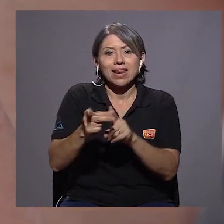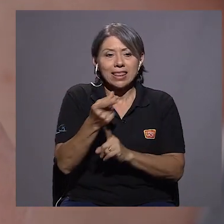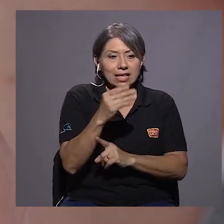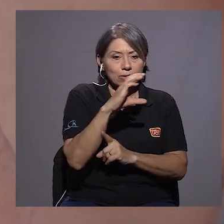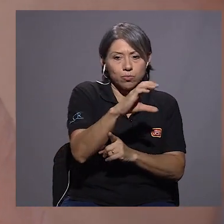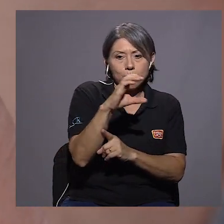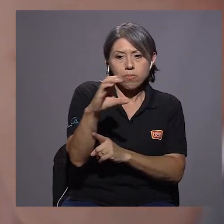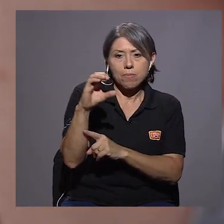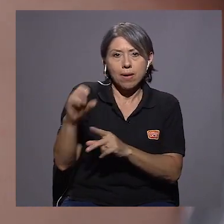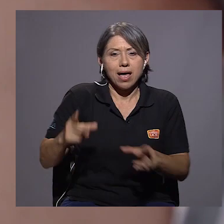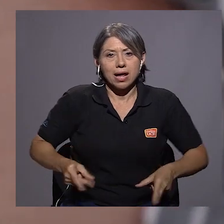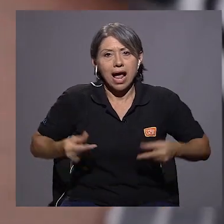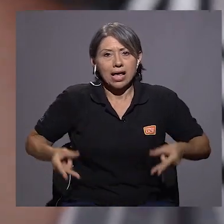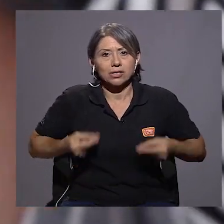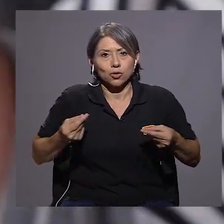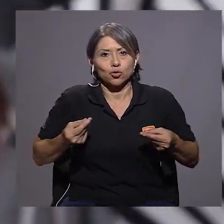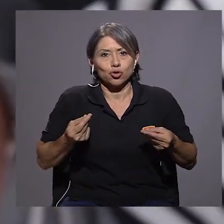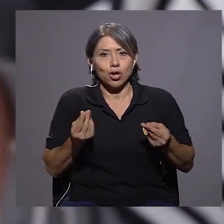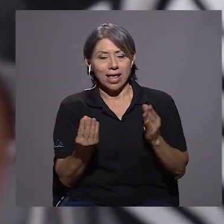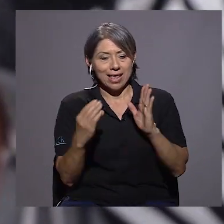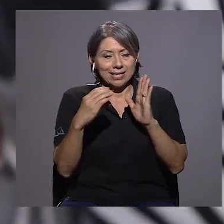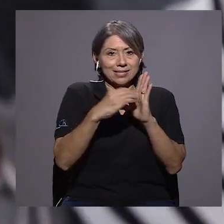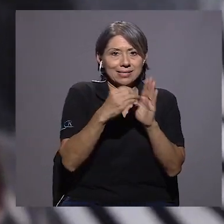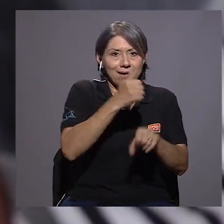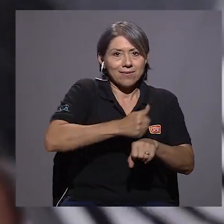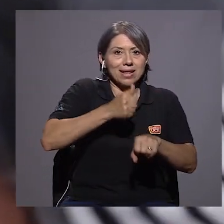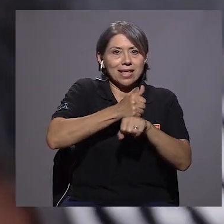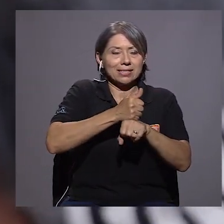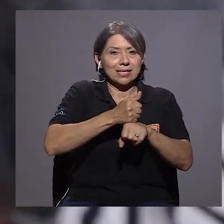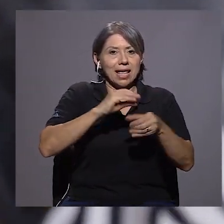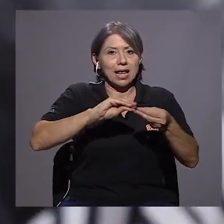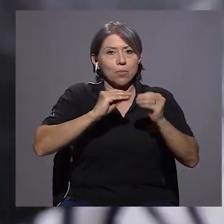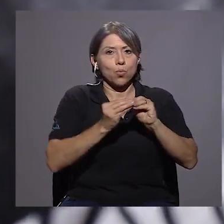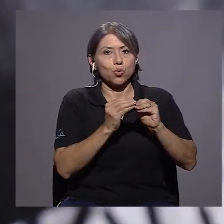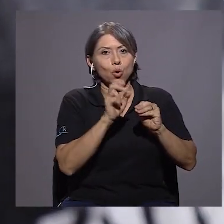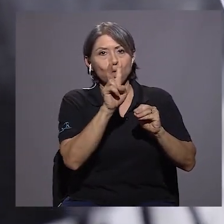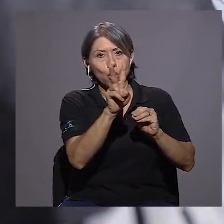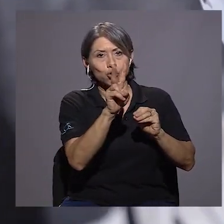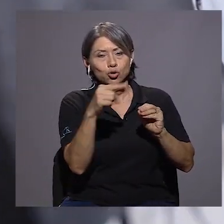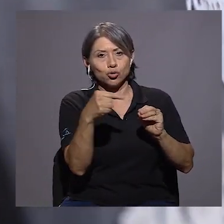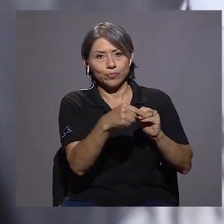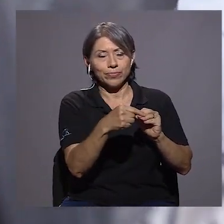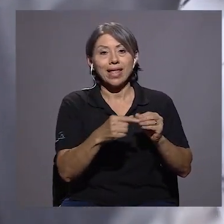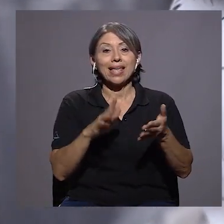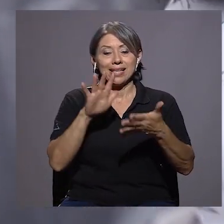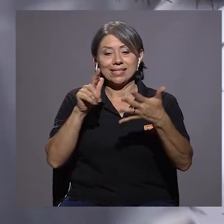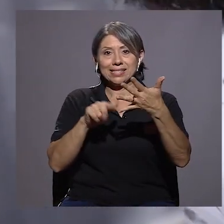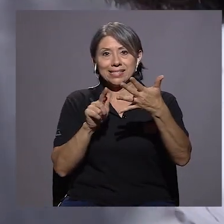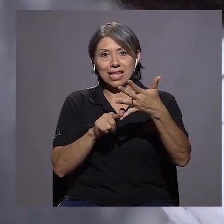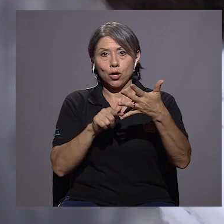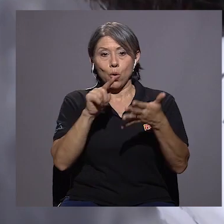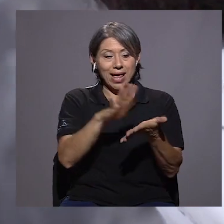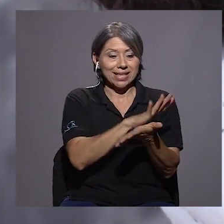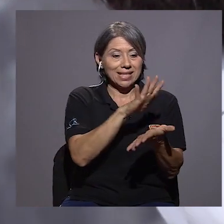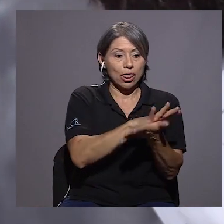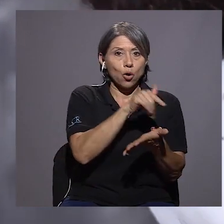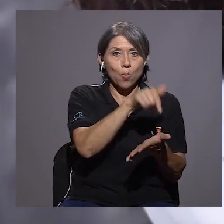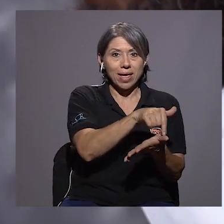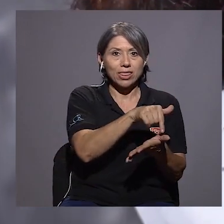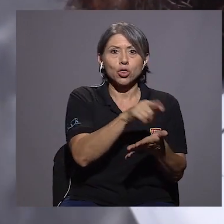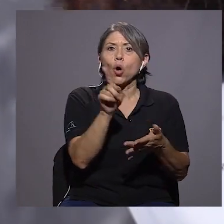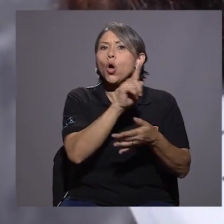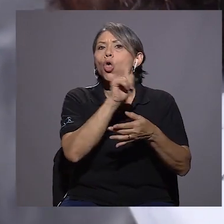las diferentes partidas de gasto expuestas en el punto 2 de lo convenido. 5. Dicho documento